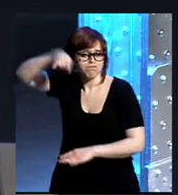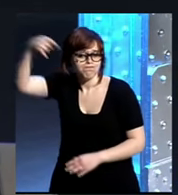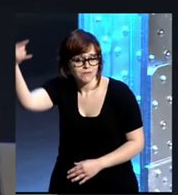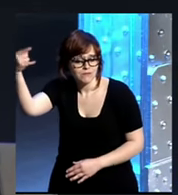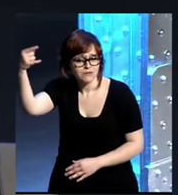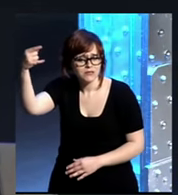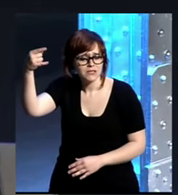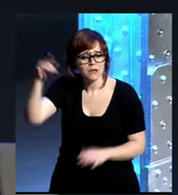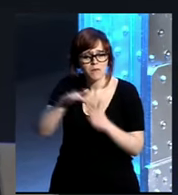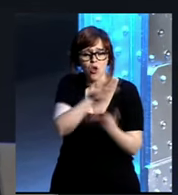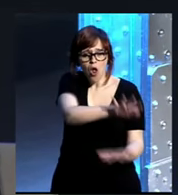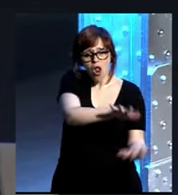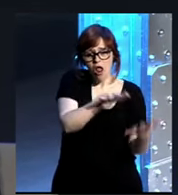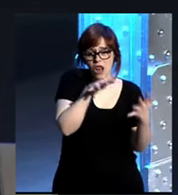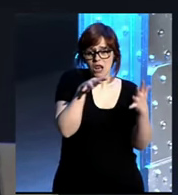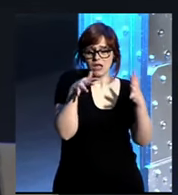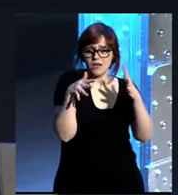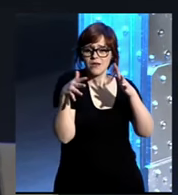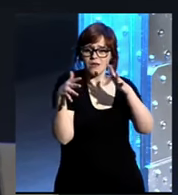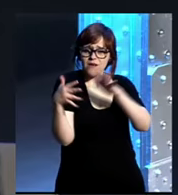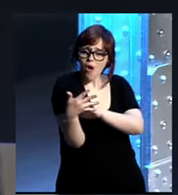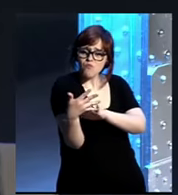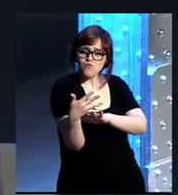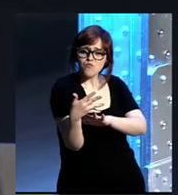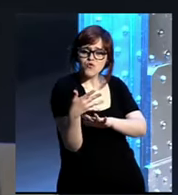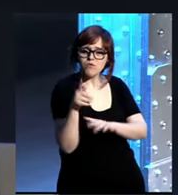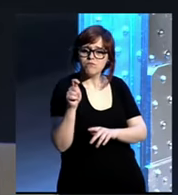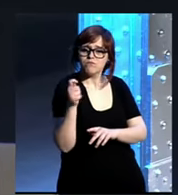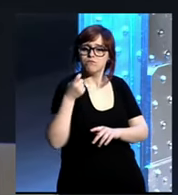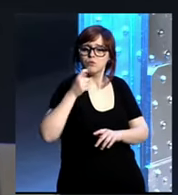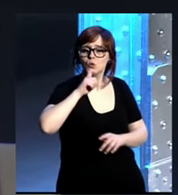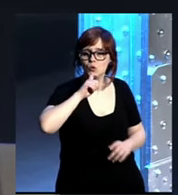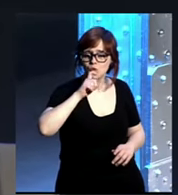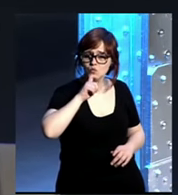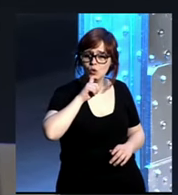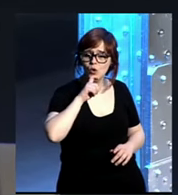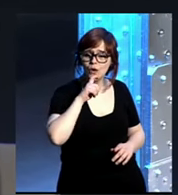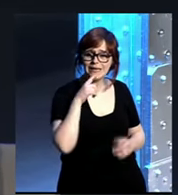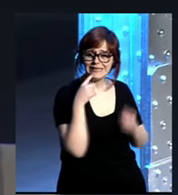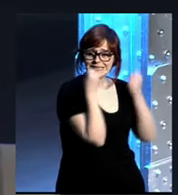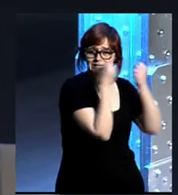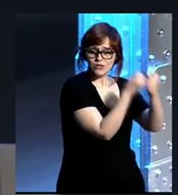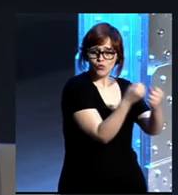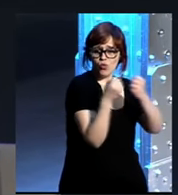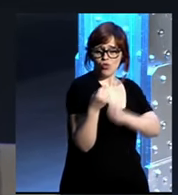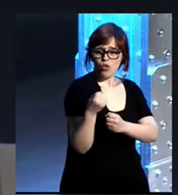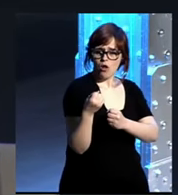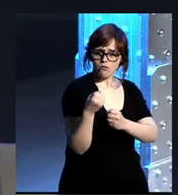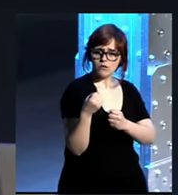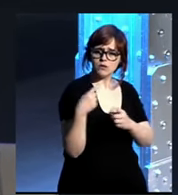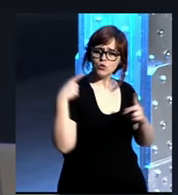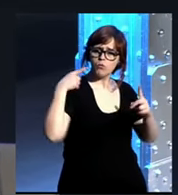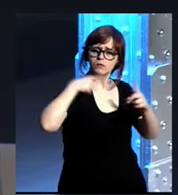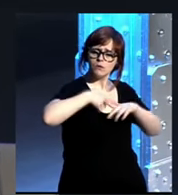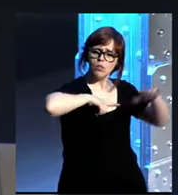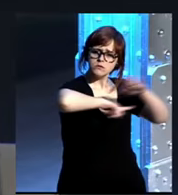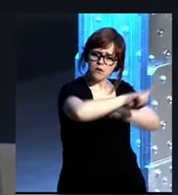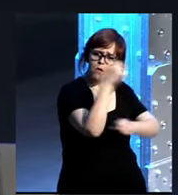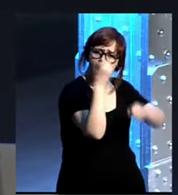que dar por parte de las asociaciones y de las instituciones que trabajan en cooperación al desarrollo y por parte de las ONGs que lo